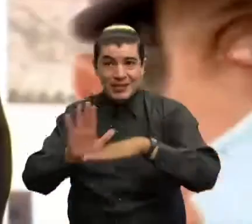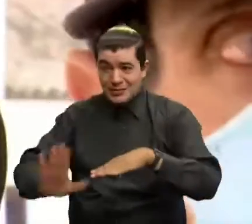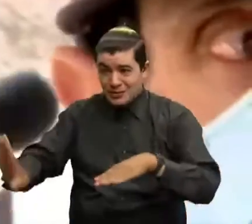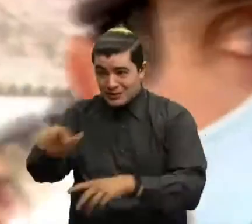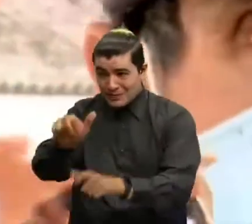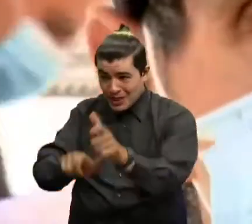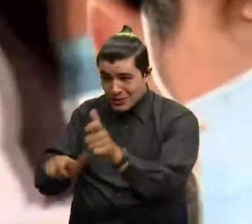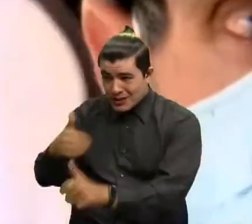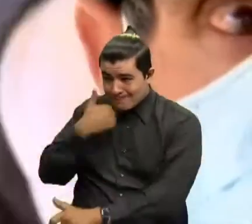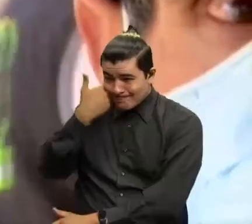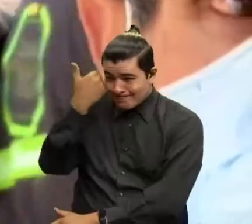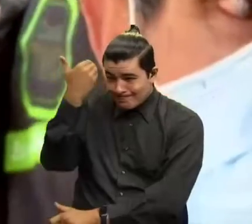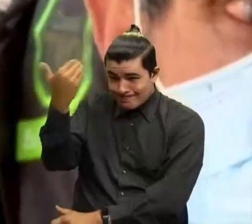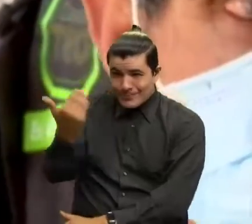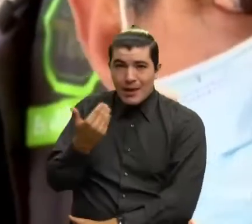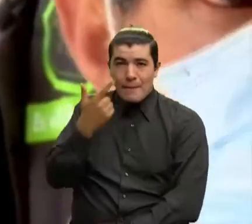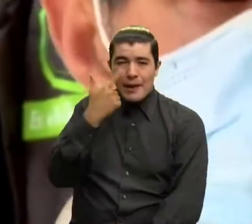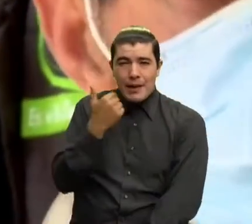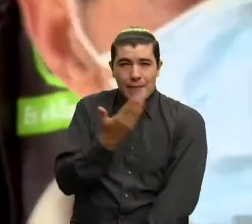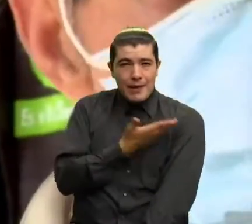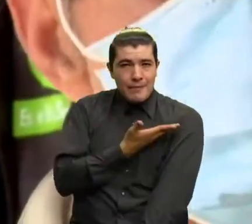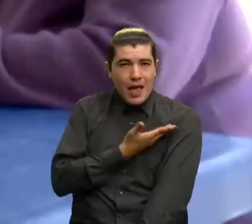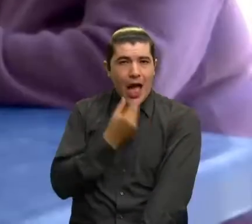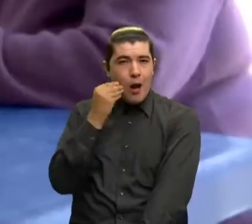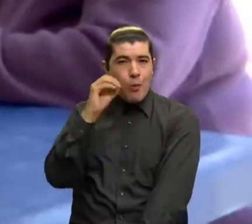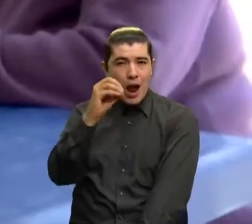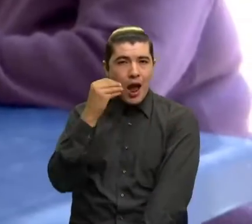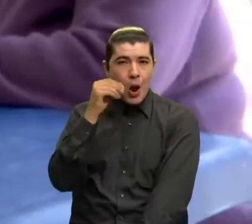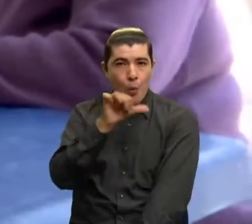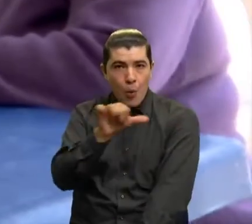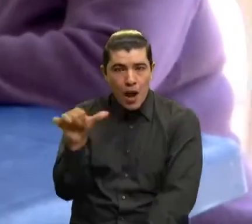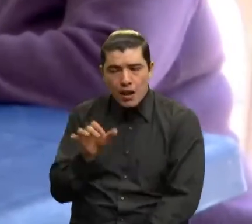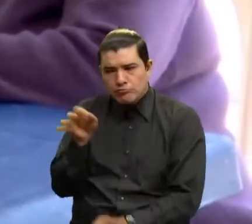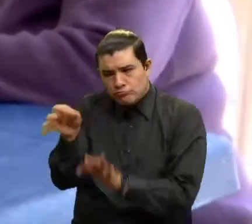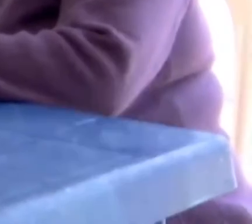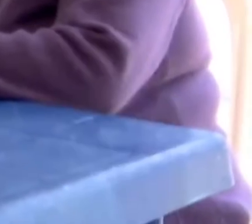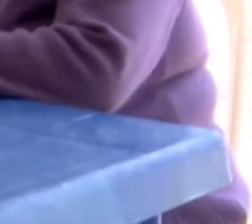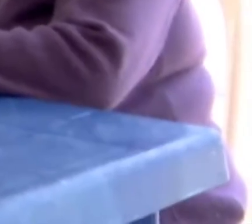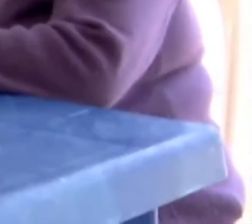mayores, a nuestros padres y a nuestros abuelos, y busquemos la forma de que tengan una vida digna.